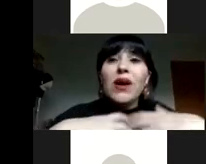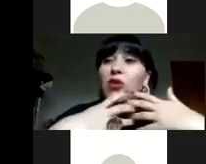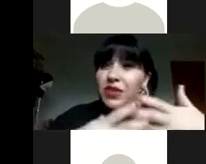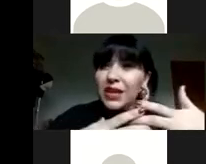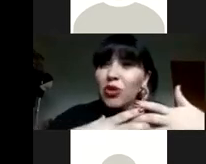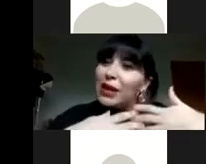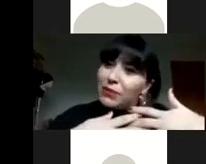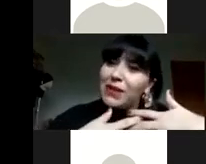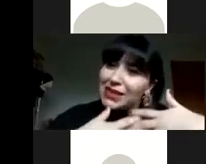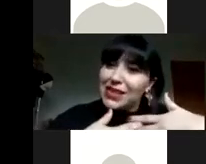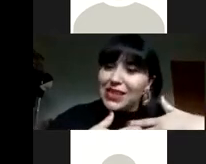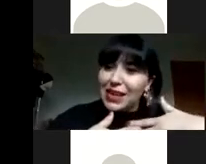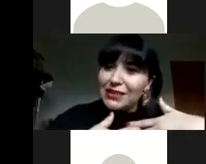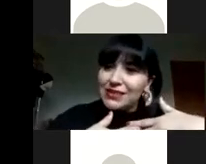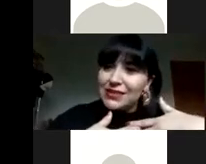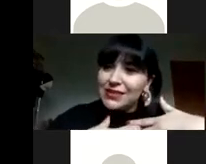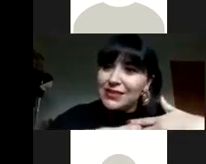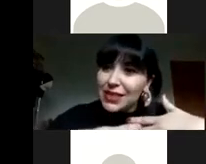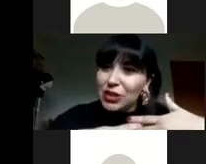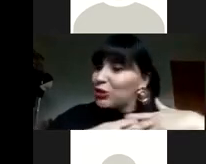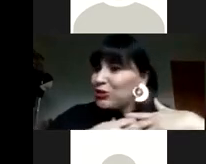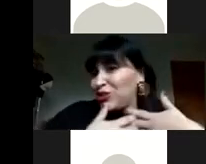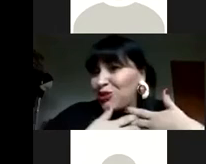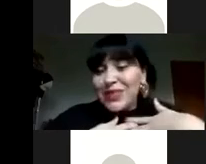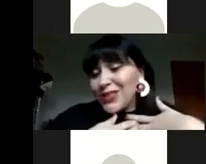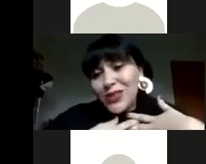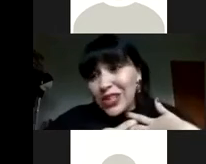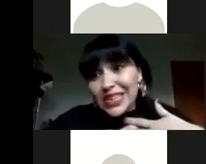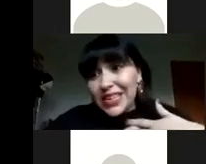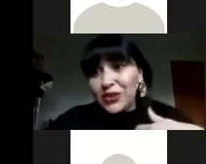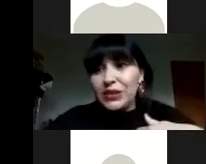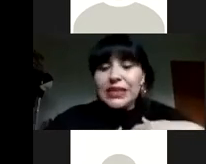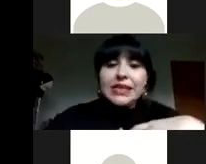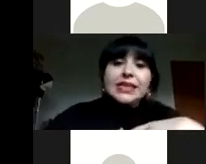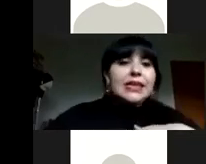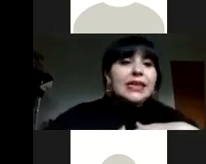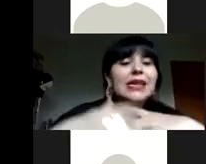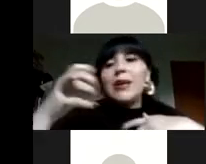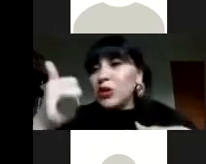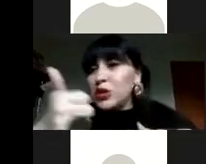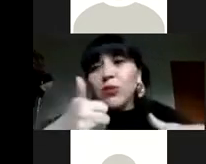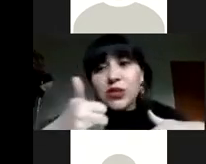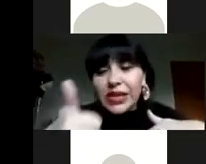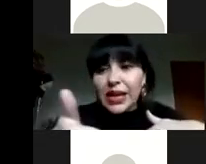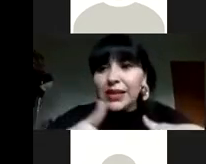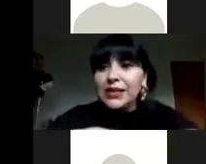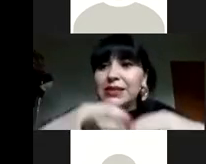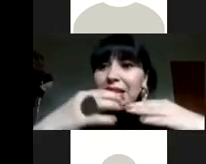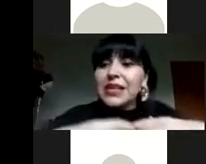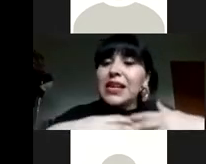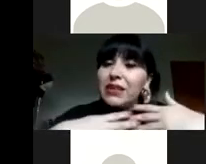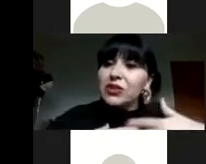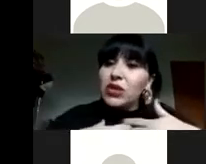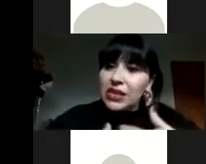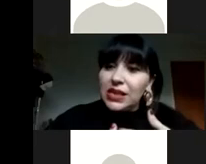o abordar con las mismas estrategias, ¿cierto? Porque si no, no voy a ganador. El apoyo psicoemocional,